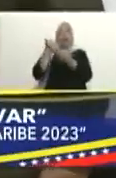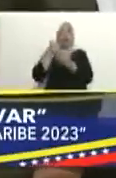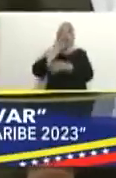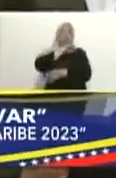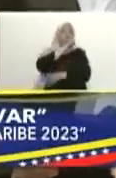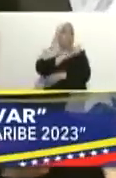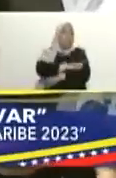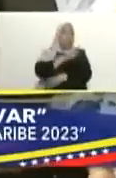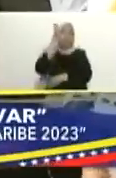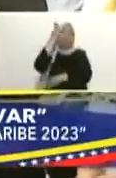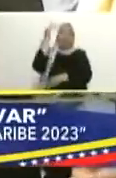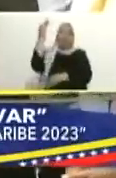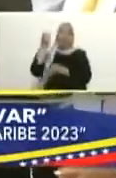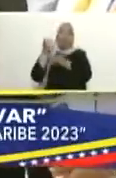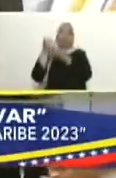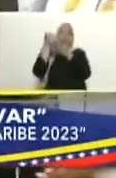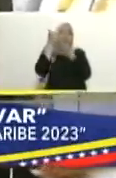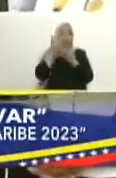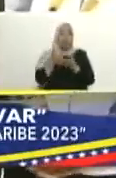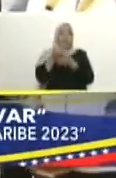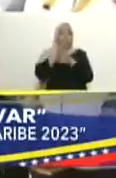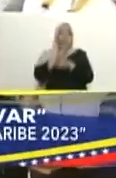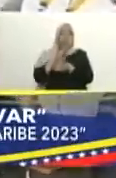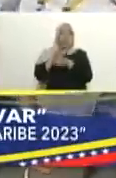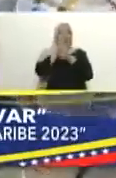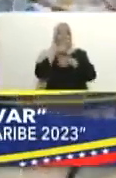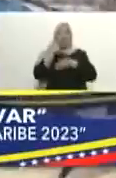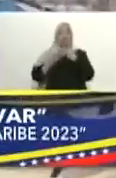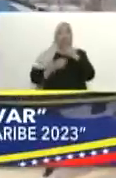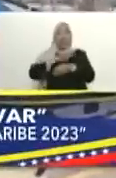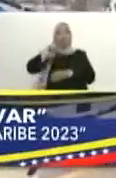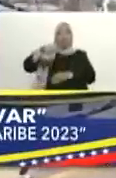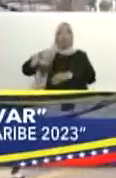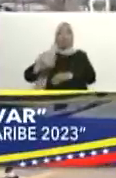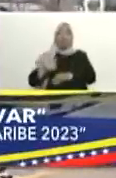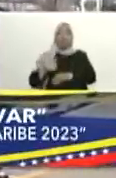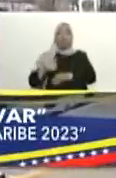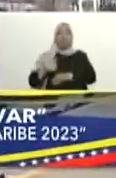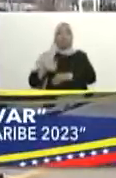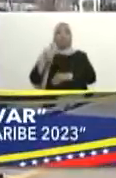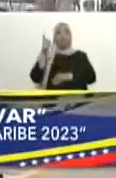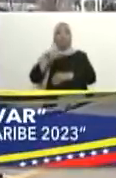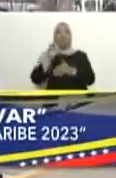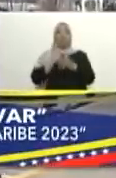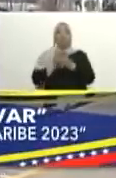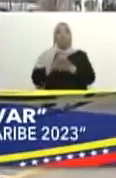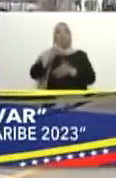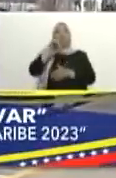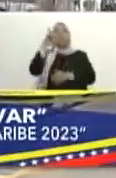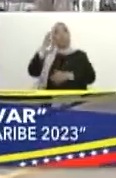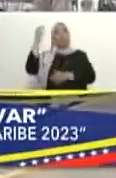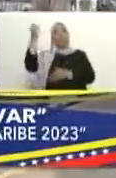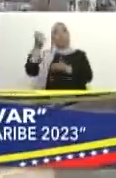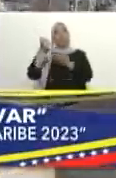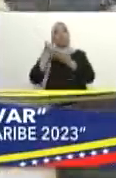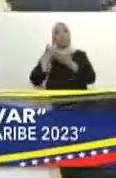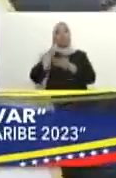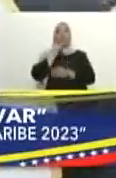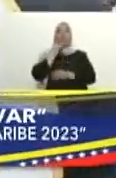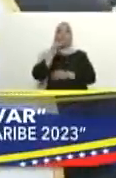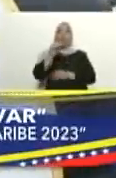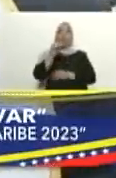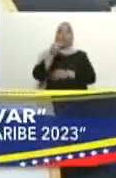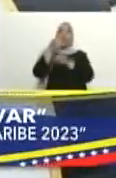guarde en cada maniobra, en cada arribo que hagan a puerto, y que la mano poderosa de Dios les guarde del mal.